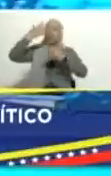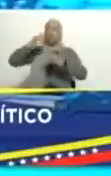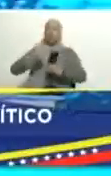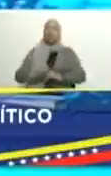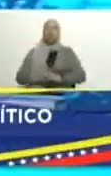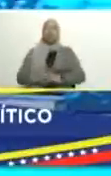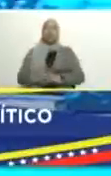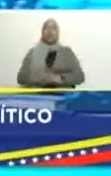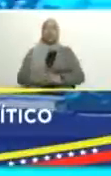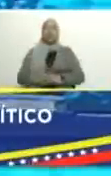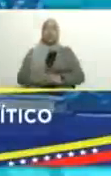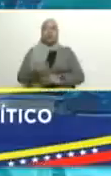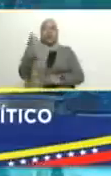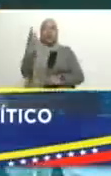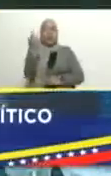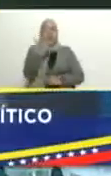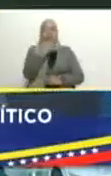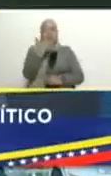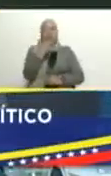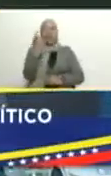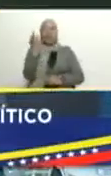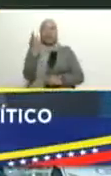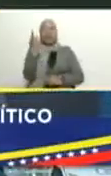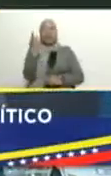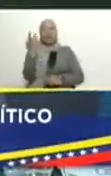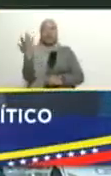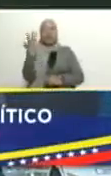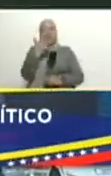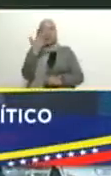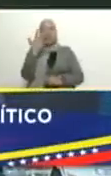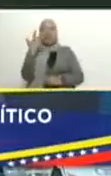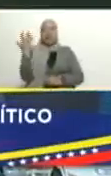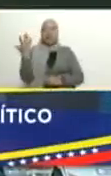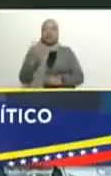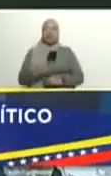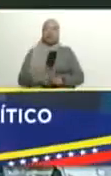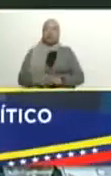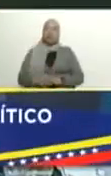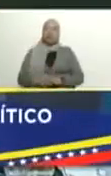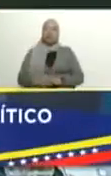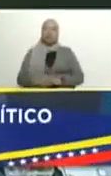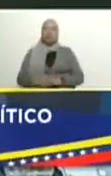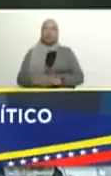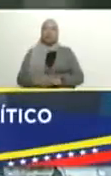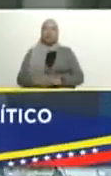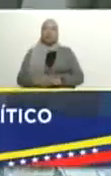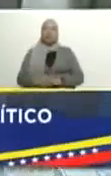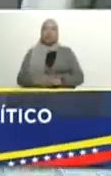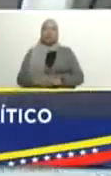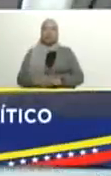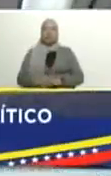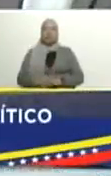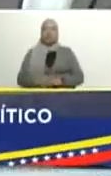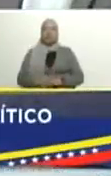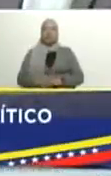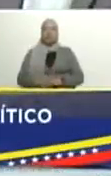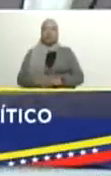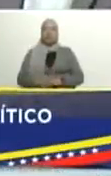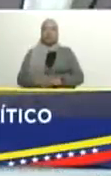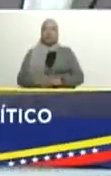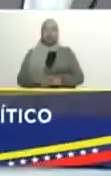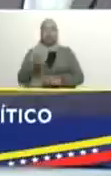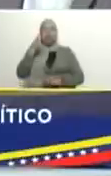Mi idea es que lo saquen. ¿Dónde está el director de cámara? Mira, media hora después lo sacaron. Uribito, Mosca,